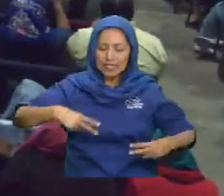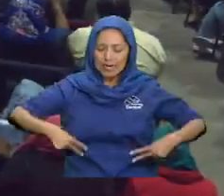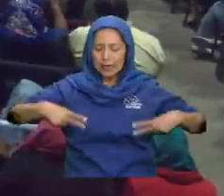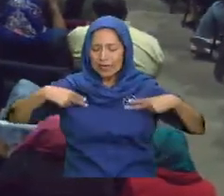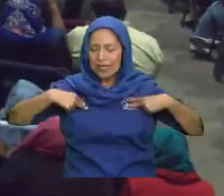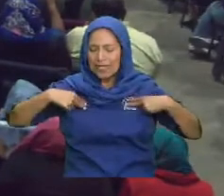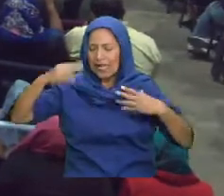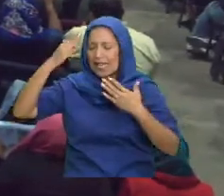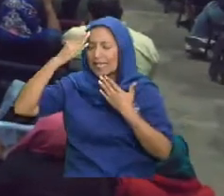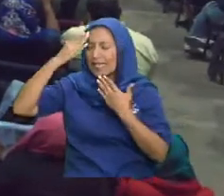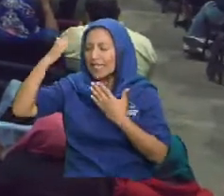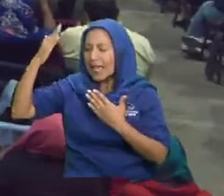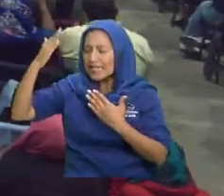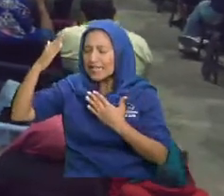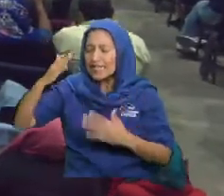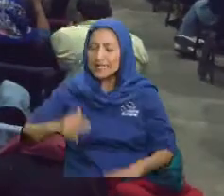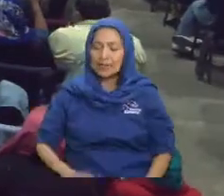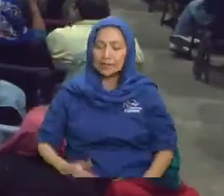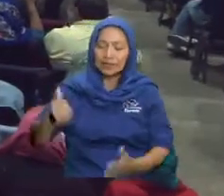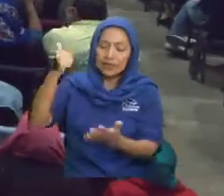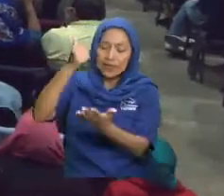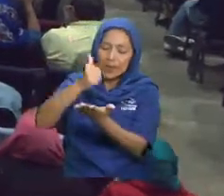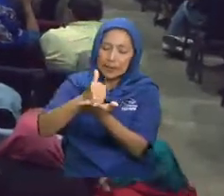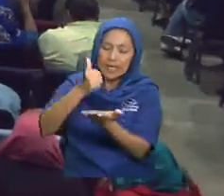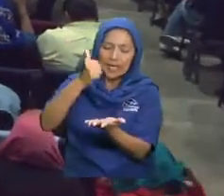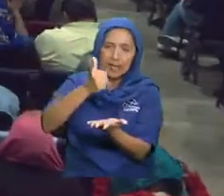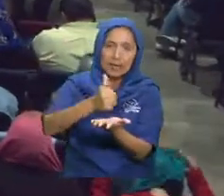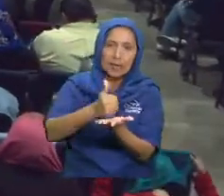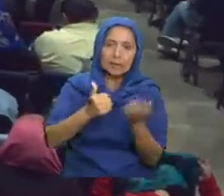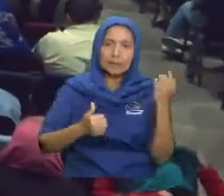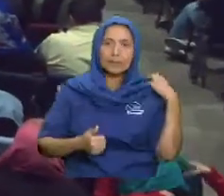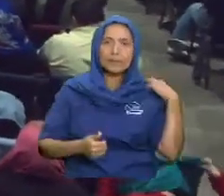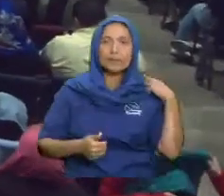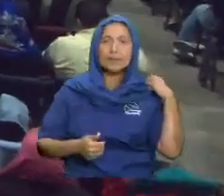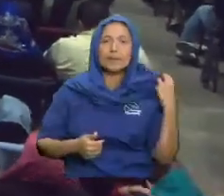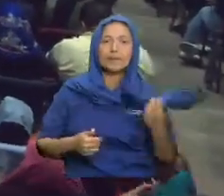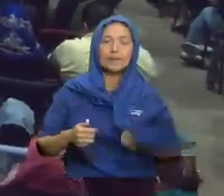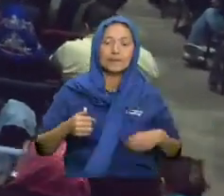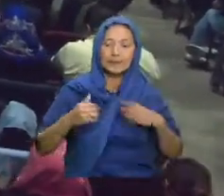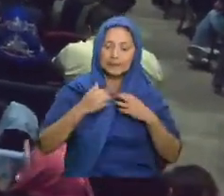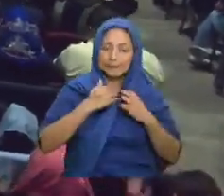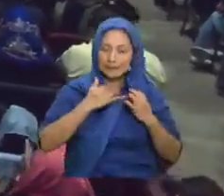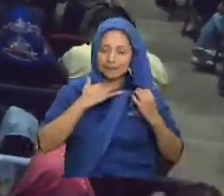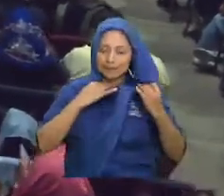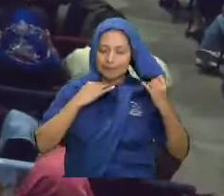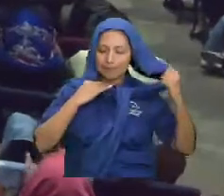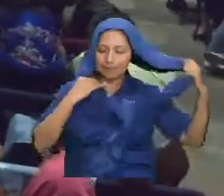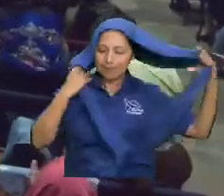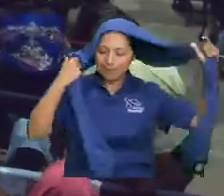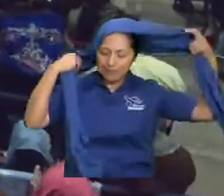gracias, Espíritu Santo. Amén, amén y amén. Denle ese aplauso al Rey bendito.